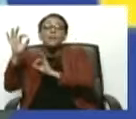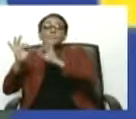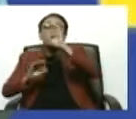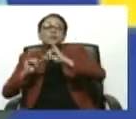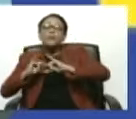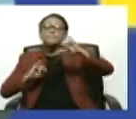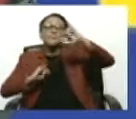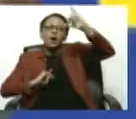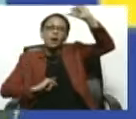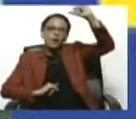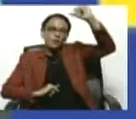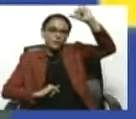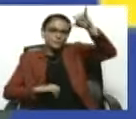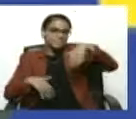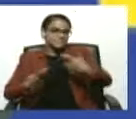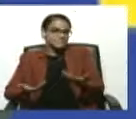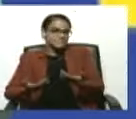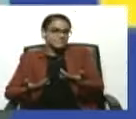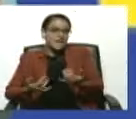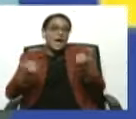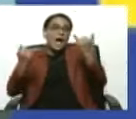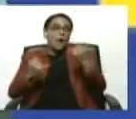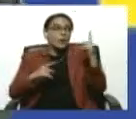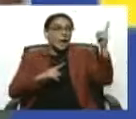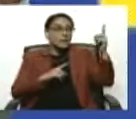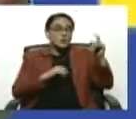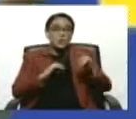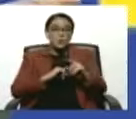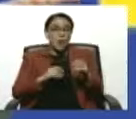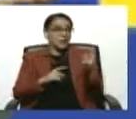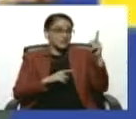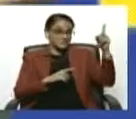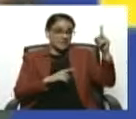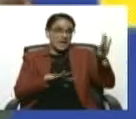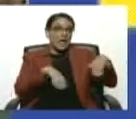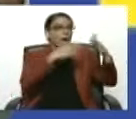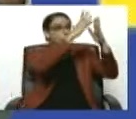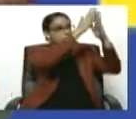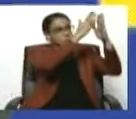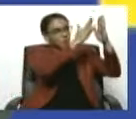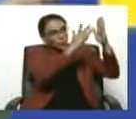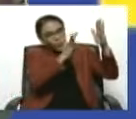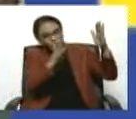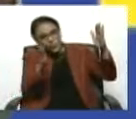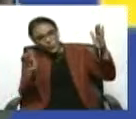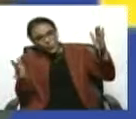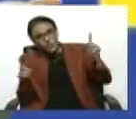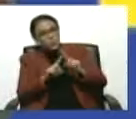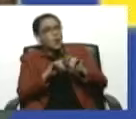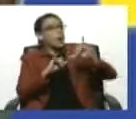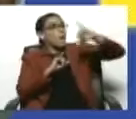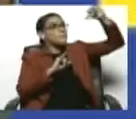344.000%. Pasar, aquí está el presidente del Banco Central, pasar de